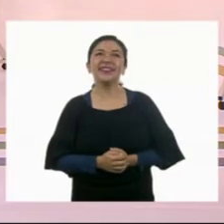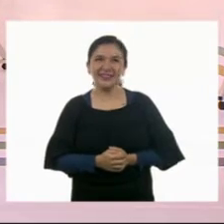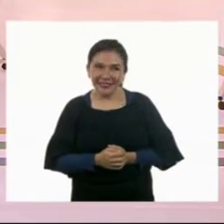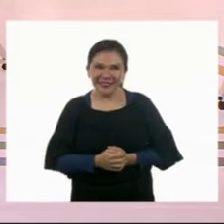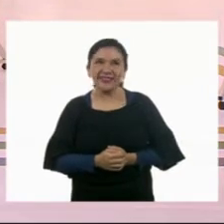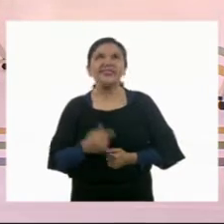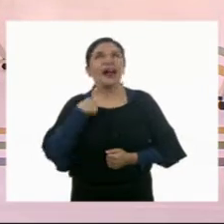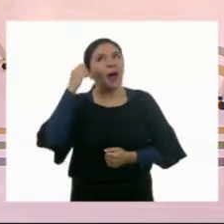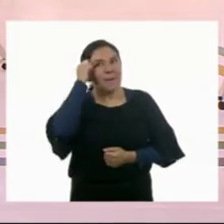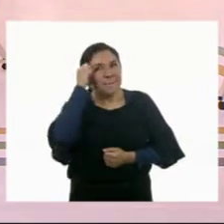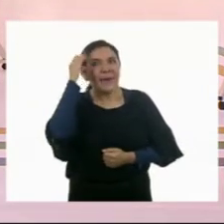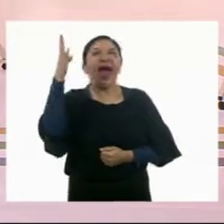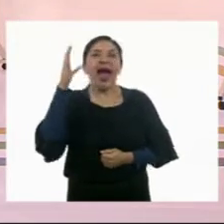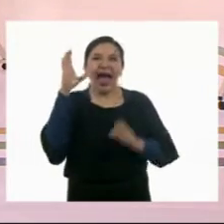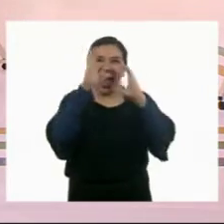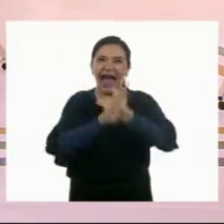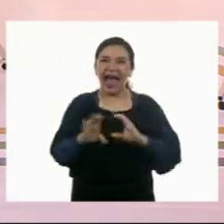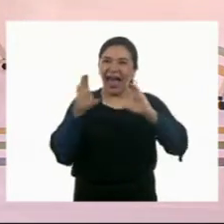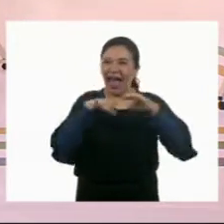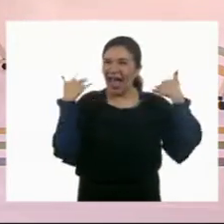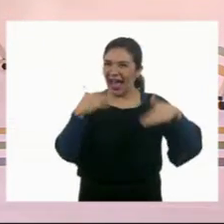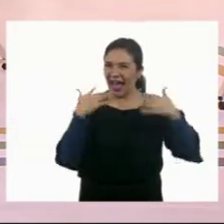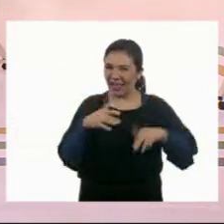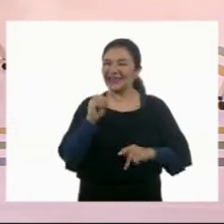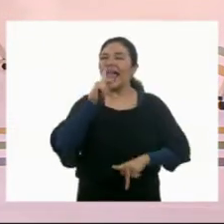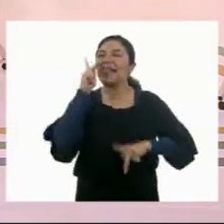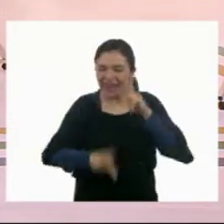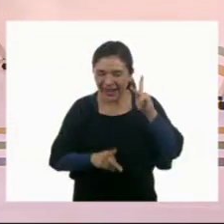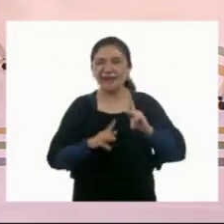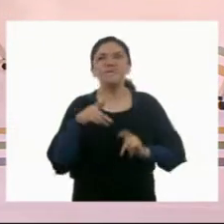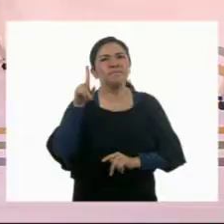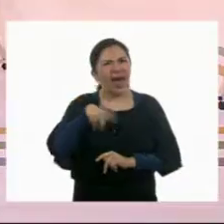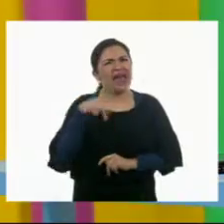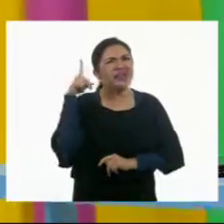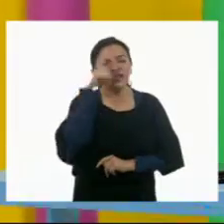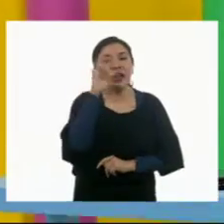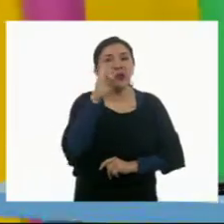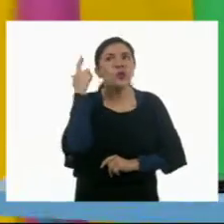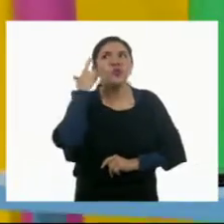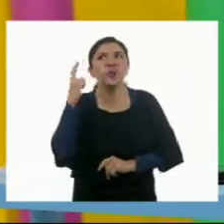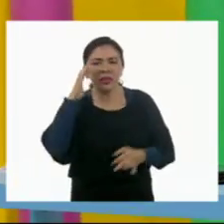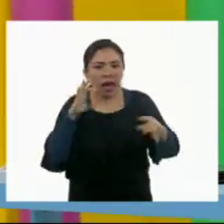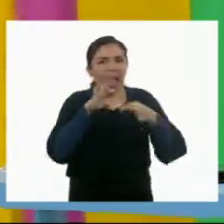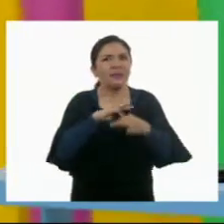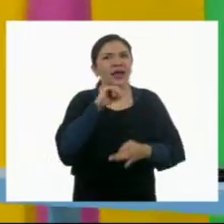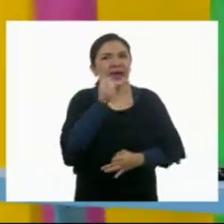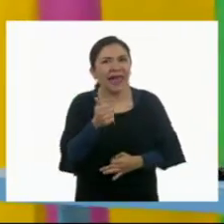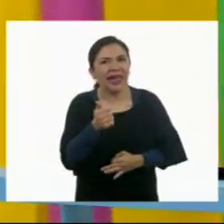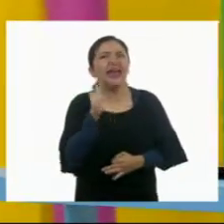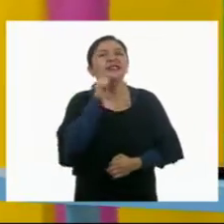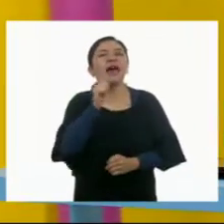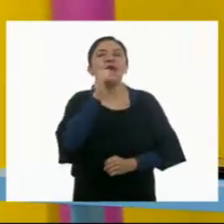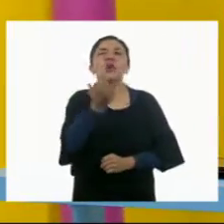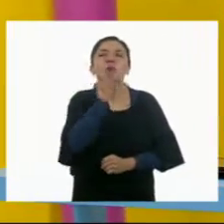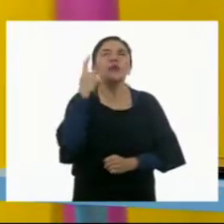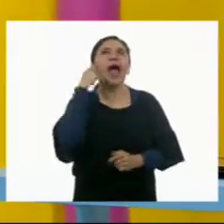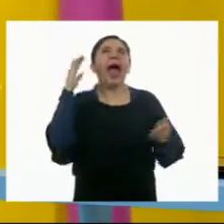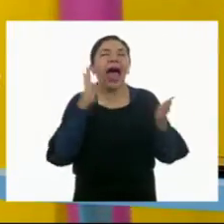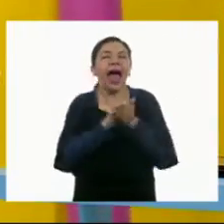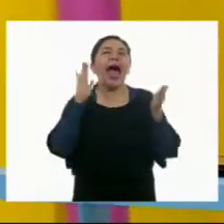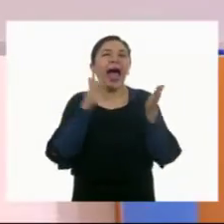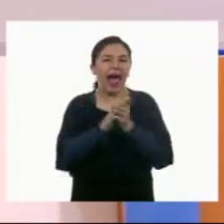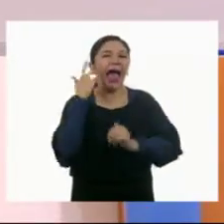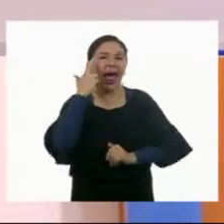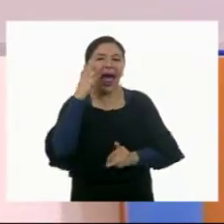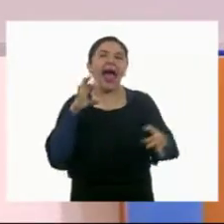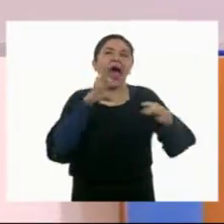Casi se me va la canción. Y estuvo a punto, pero la recuperé. Es que es muy difícil cuando no estás haciendo el sonido. Claro, estamos claro. Tan acostumbrados a escucharla con